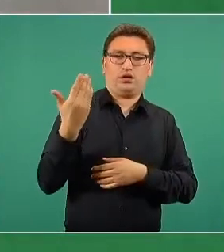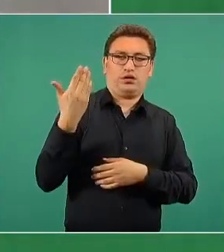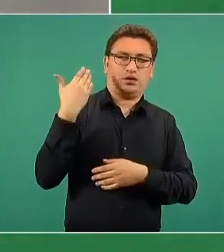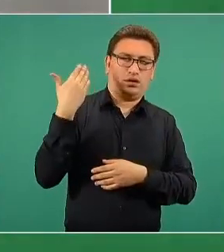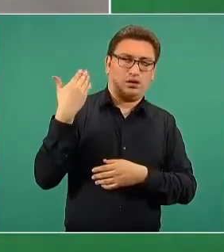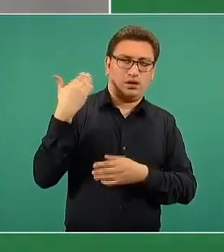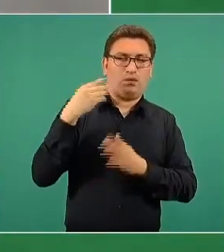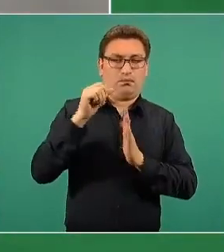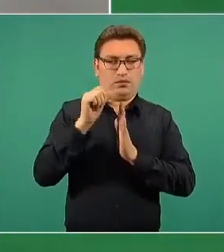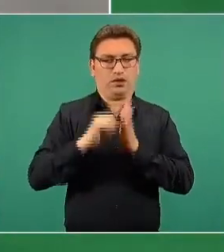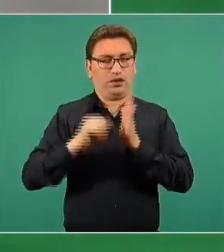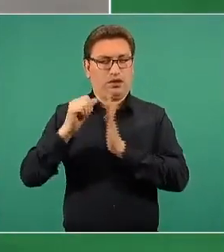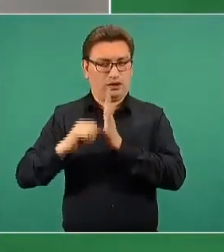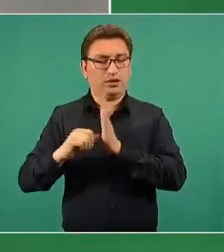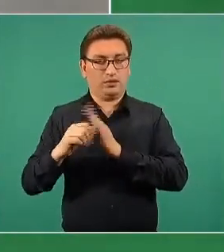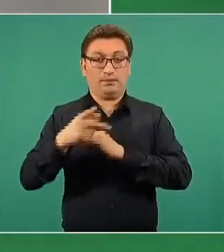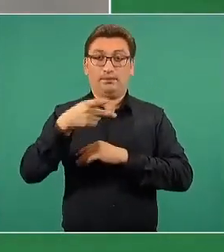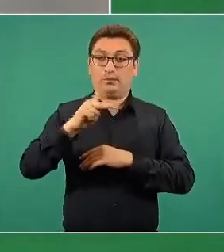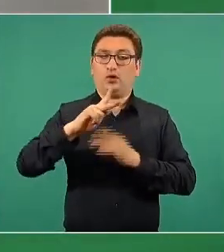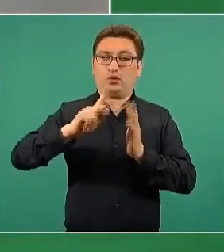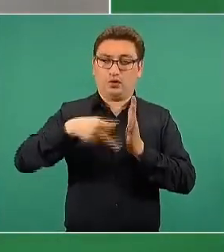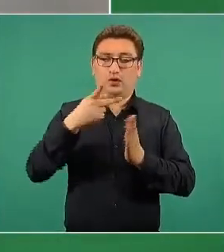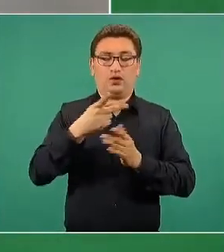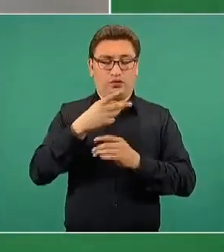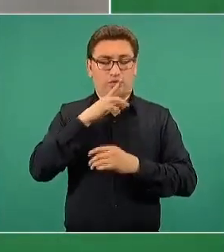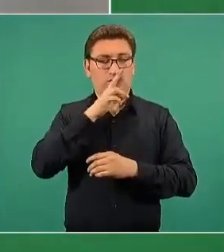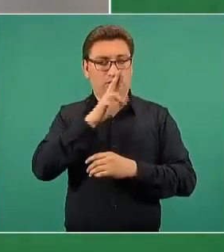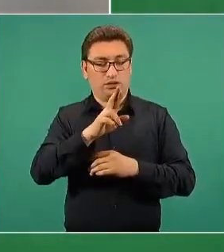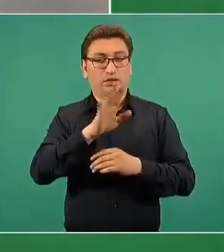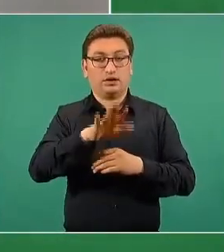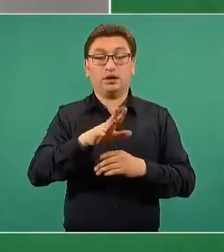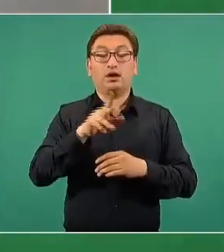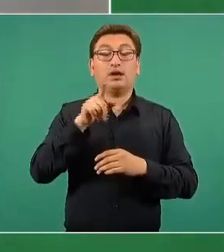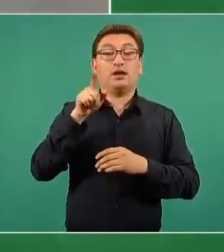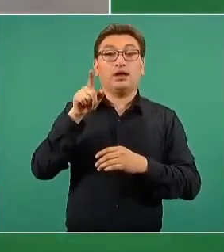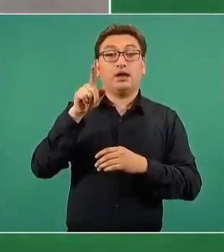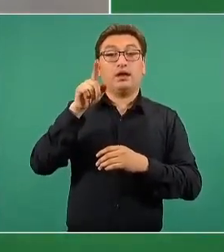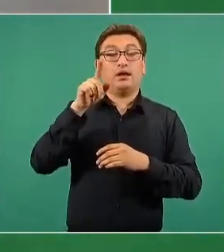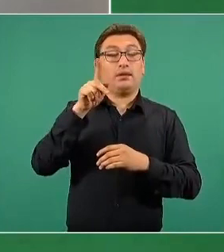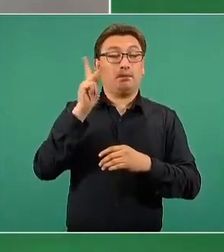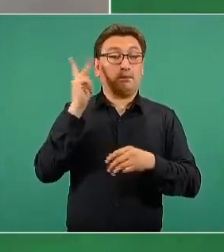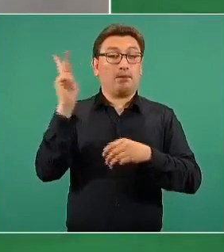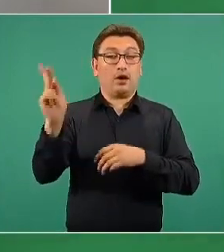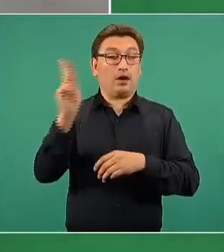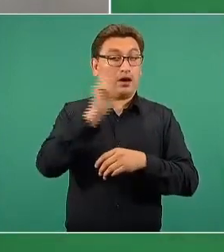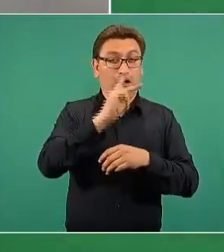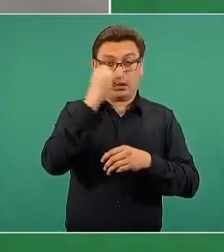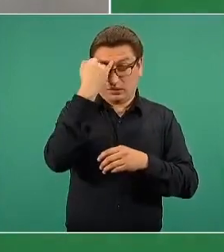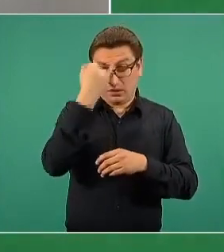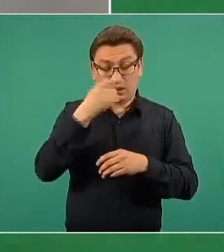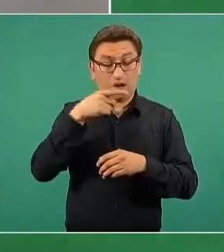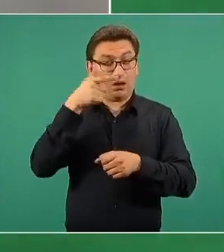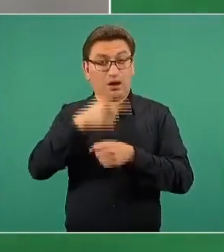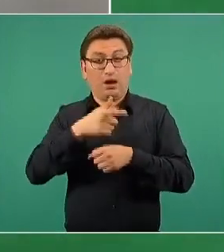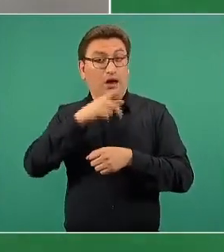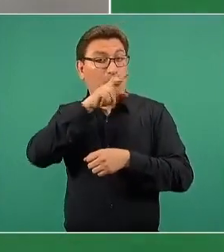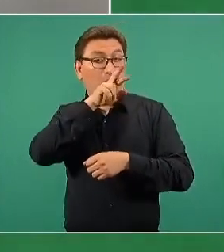algunos meses, pero repito, no es una variante de preocupación de acuerdo a